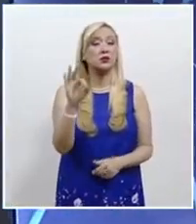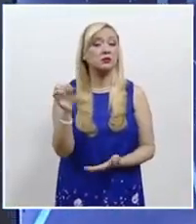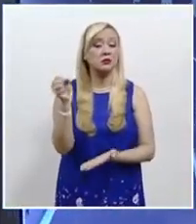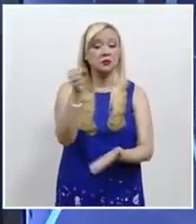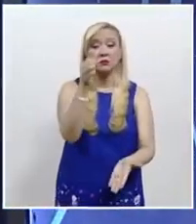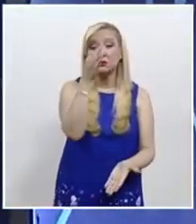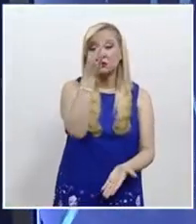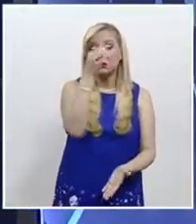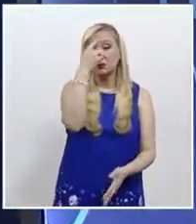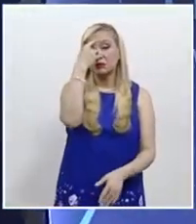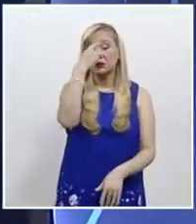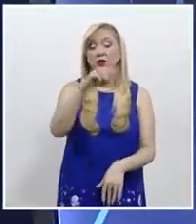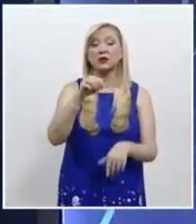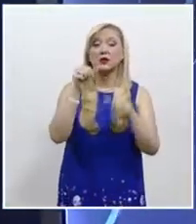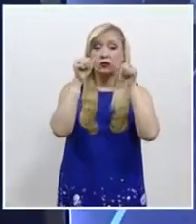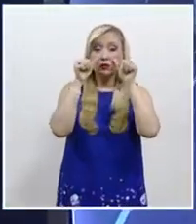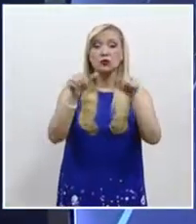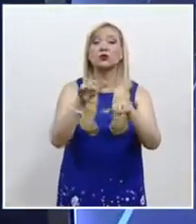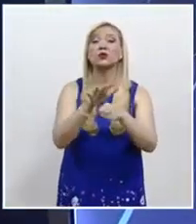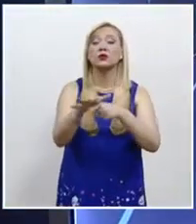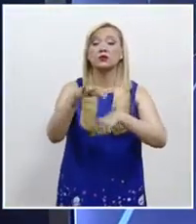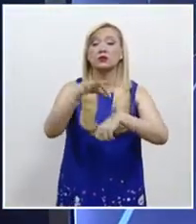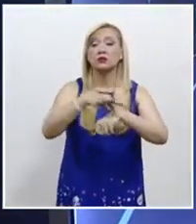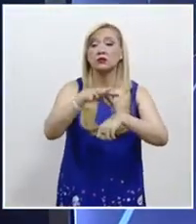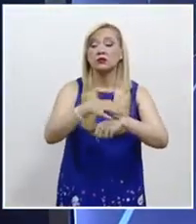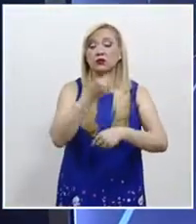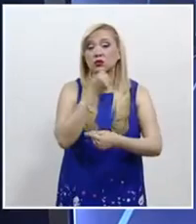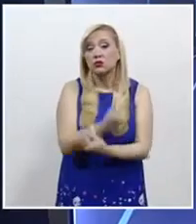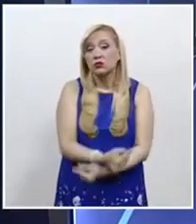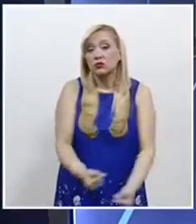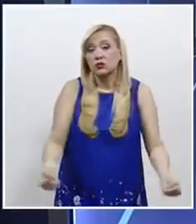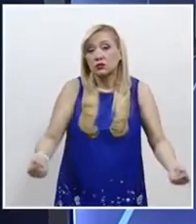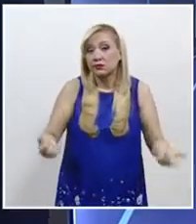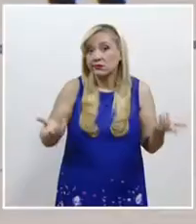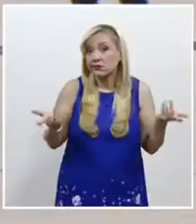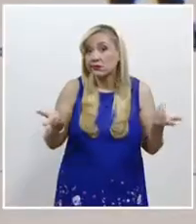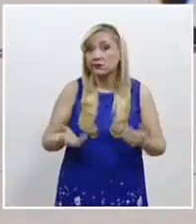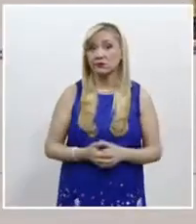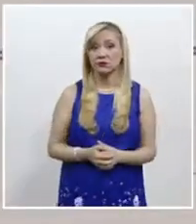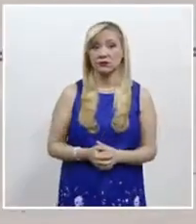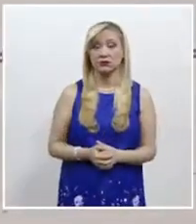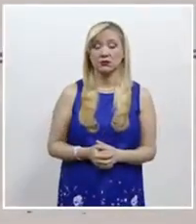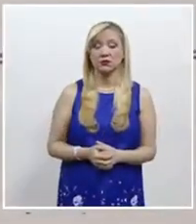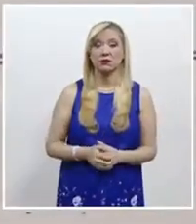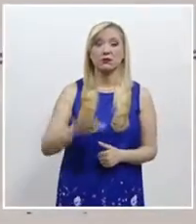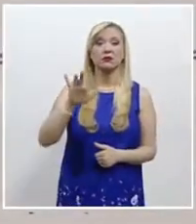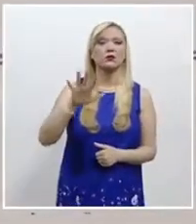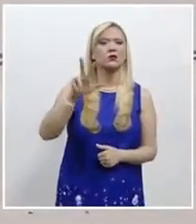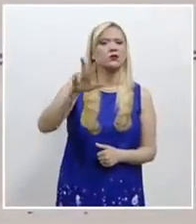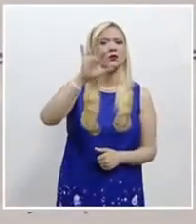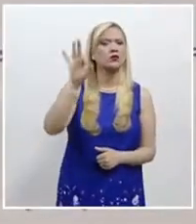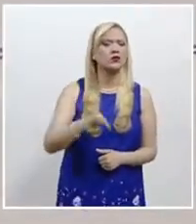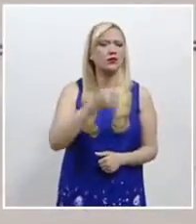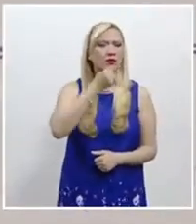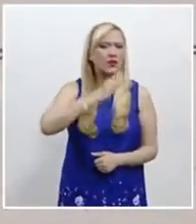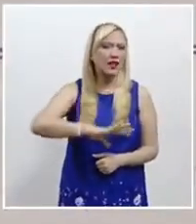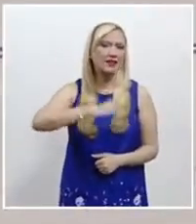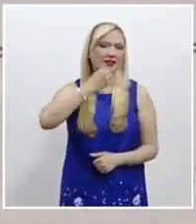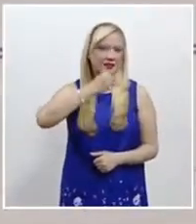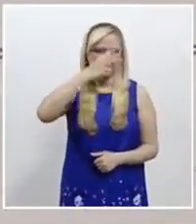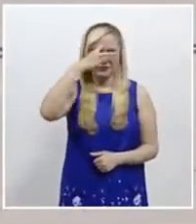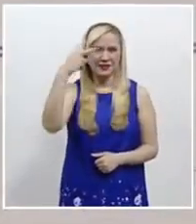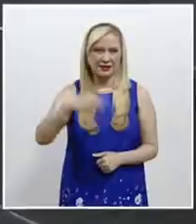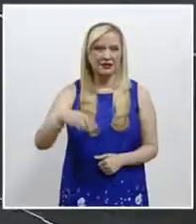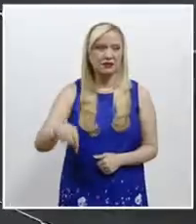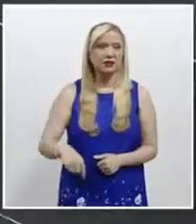presupuesto para atender las necesidades de salud de la infancia. 58% de niñas y niños en